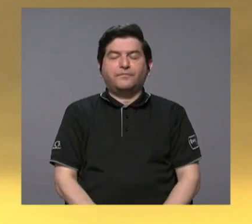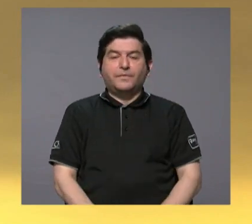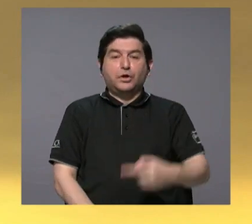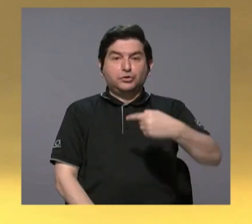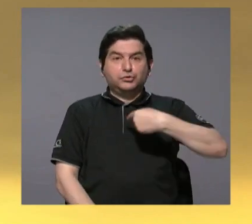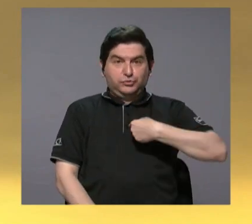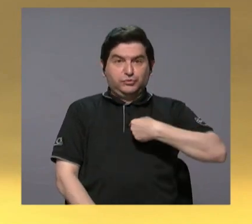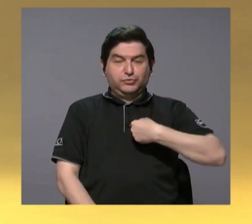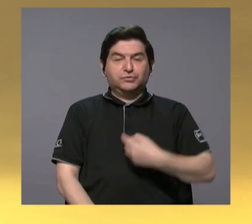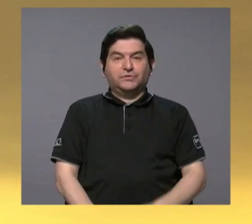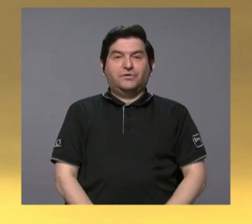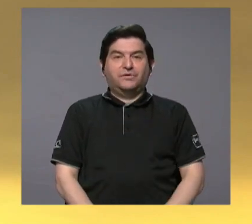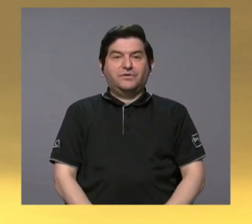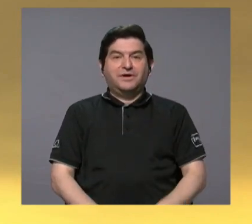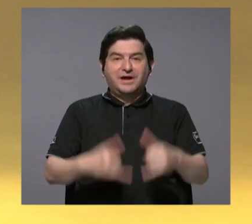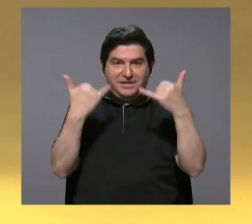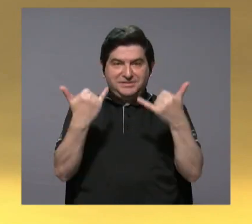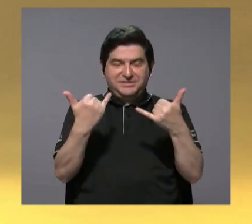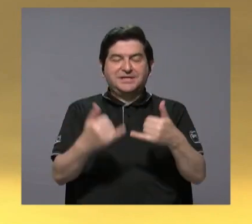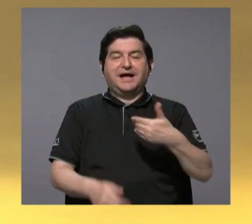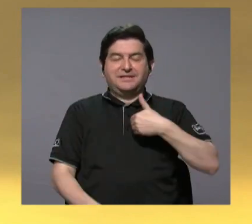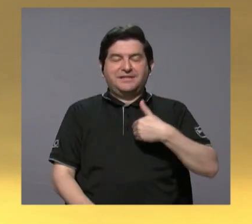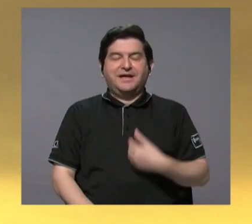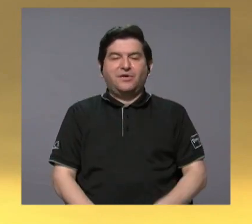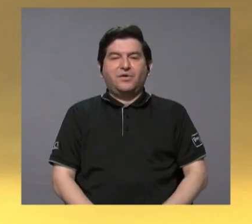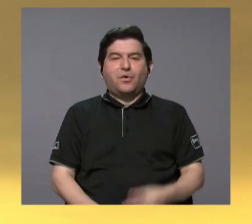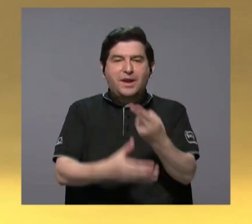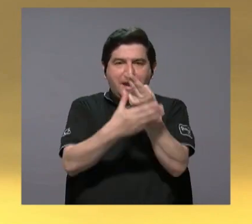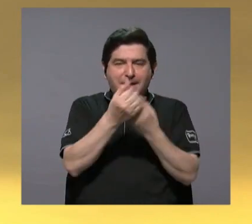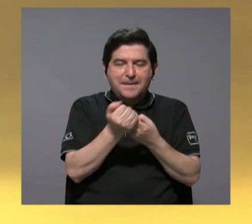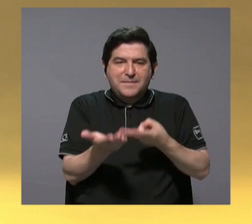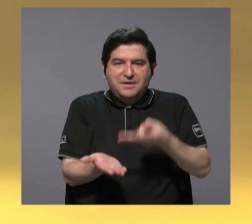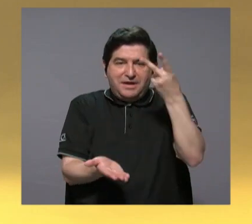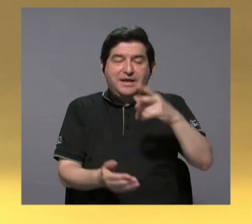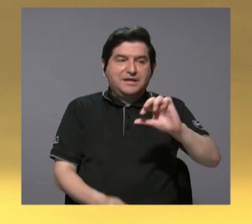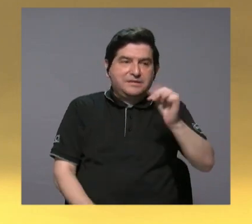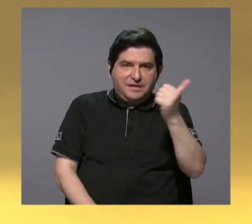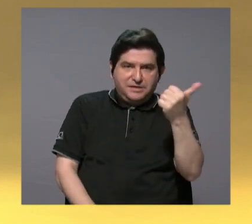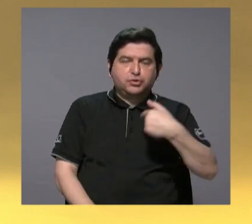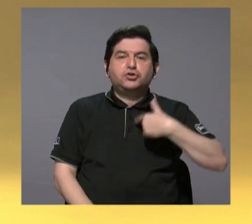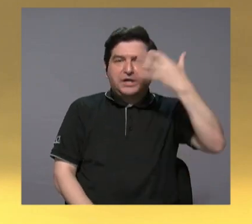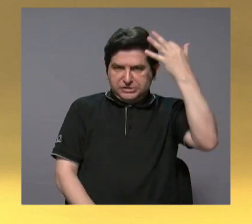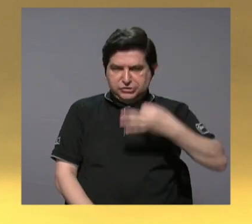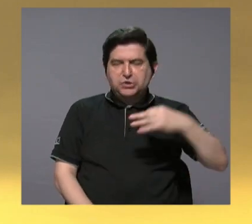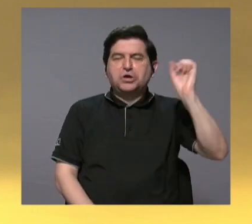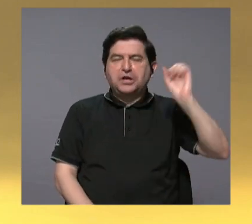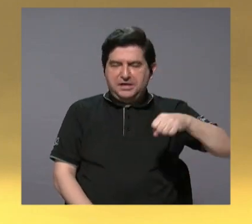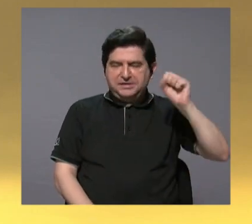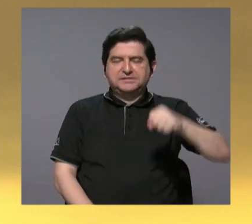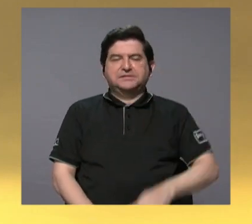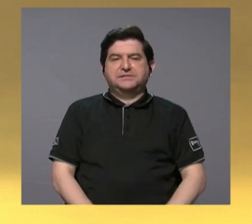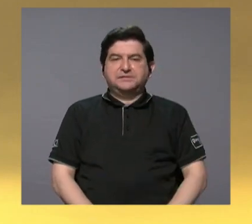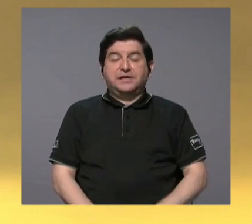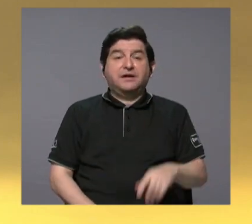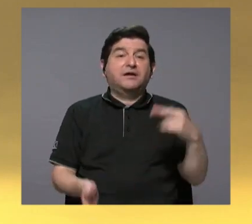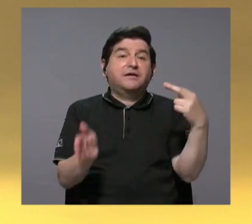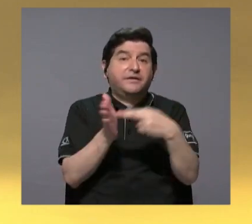incluso la bivalente más las otras 3, porque yo sí creo en eso, no, repito,